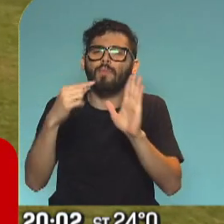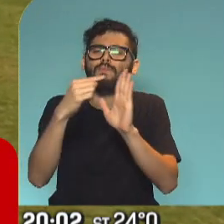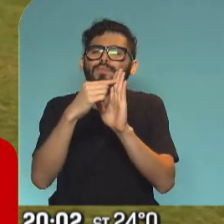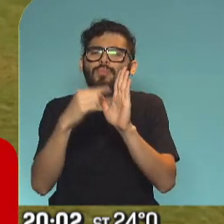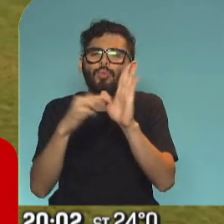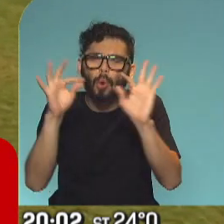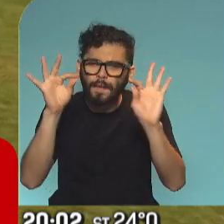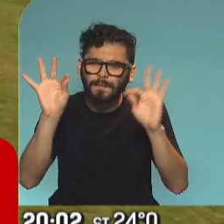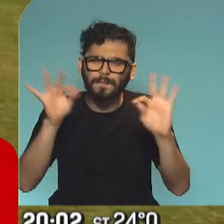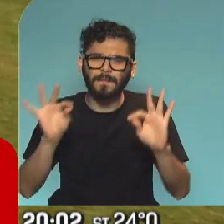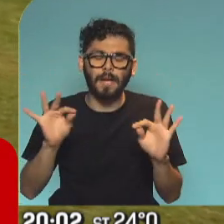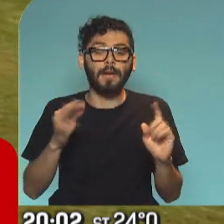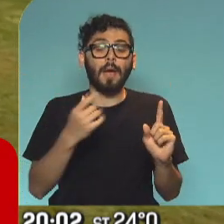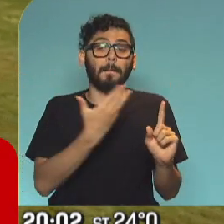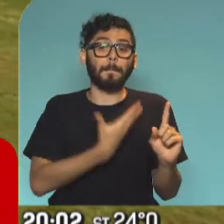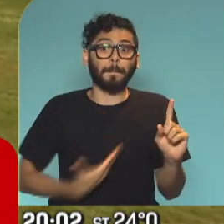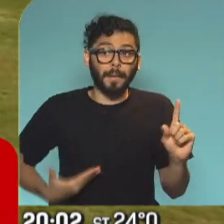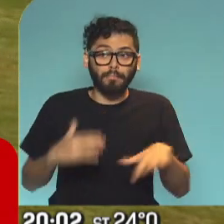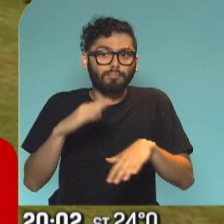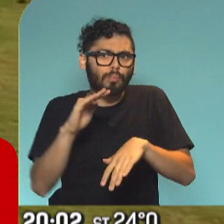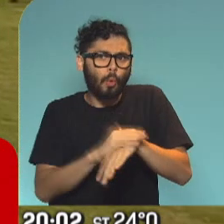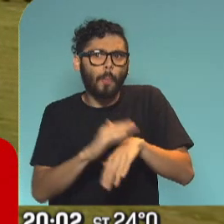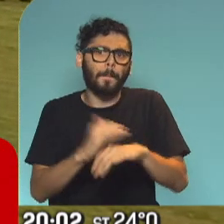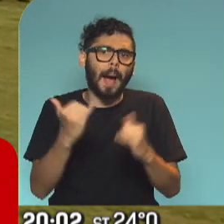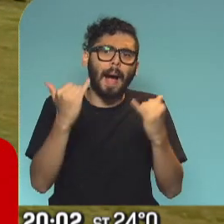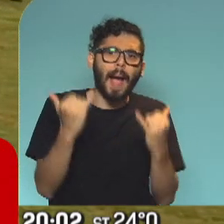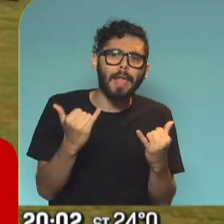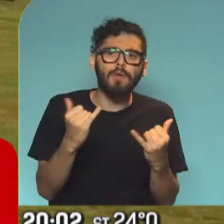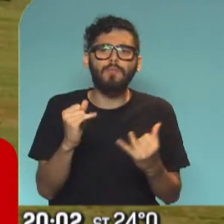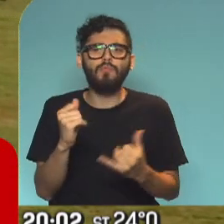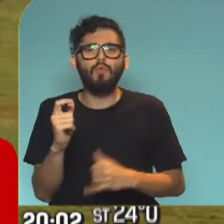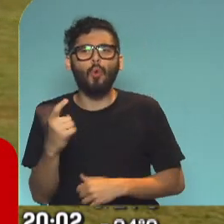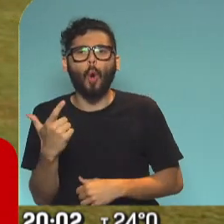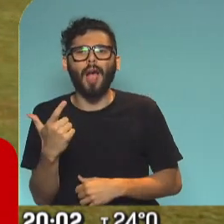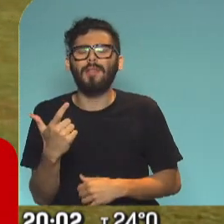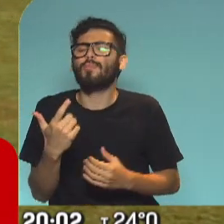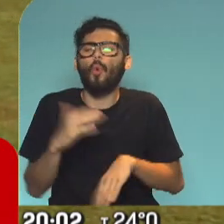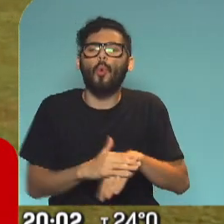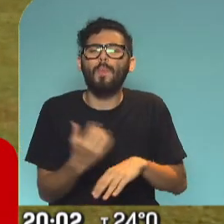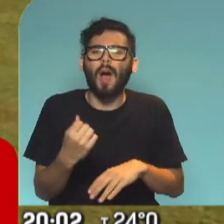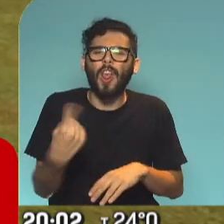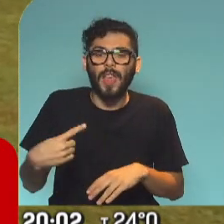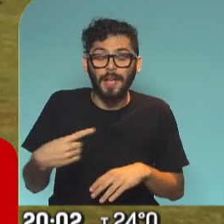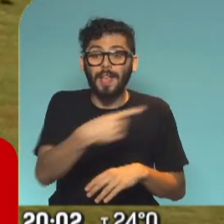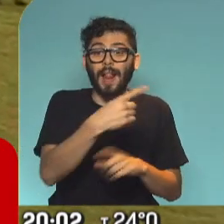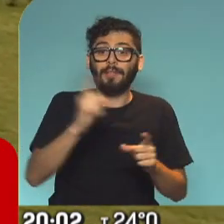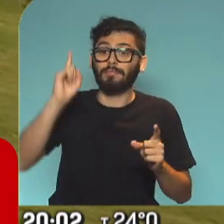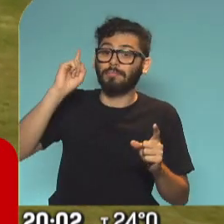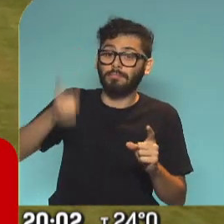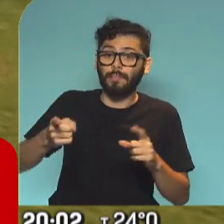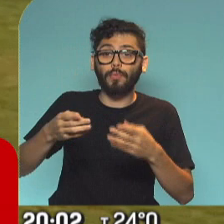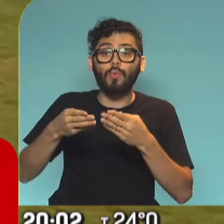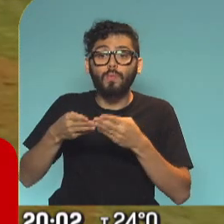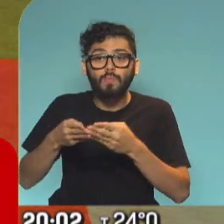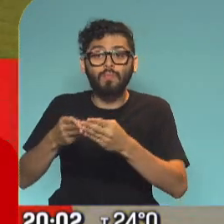particular, si el presidente tuvo o no tuvo responsabilidad, en qué, en la orden de decirle al submarino salga a